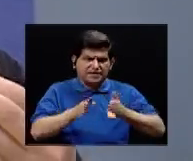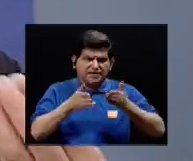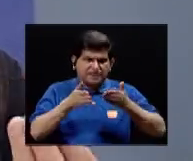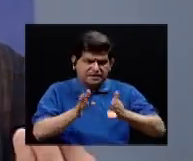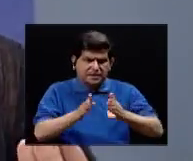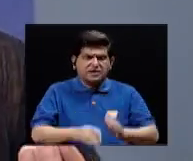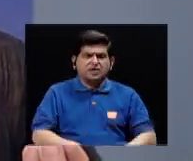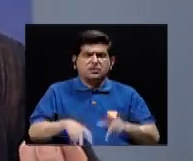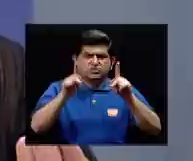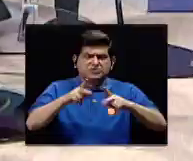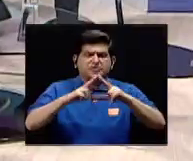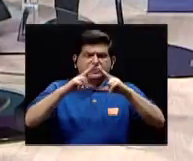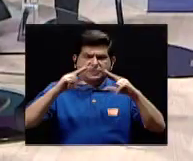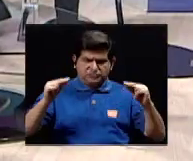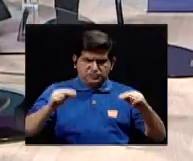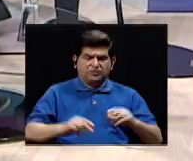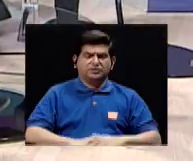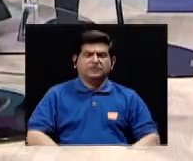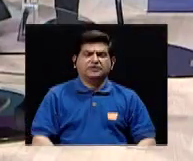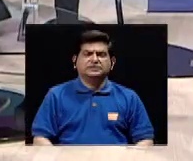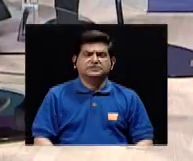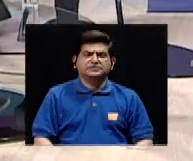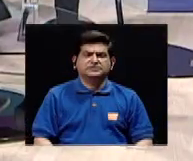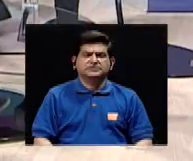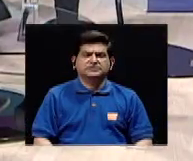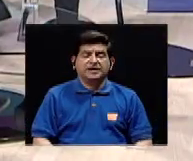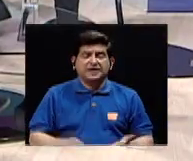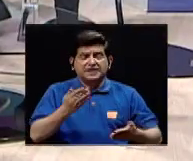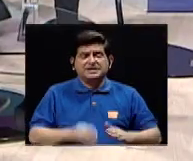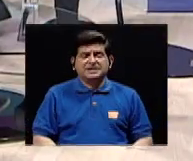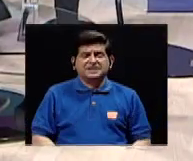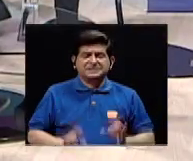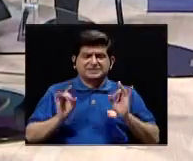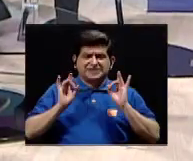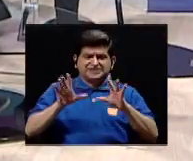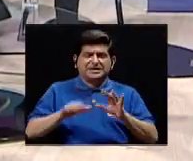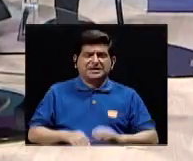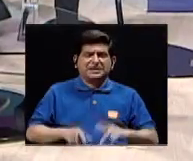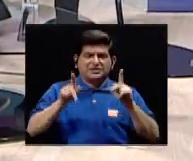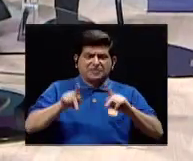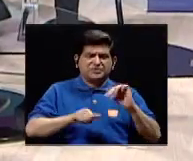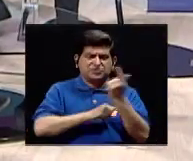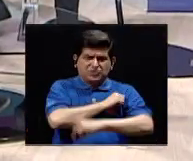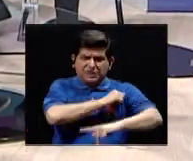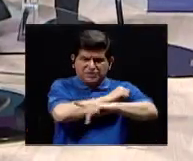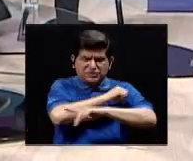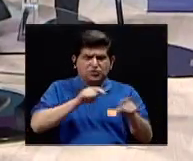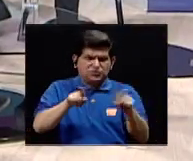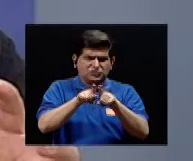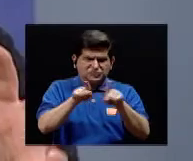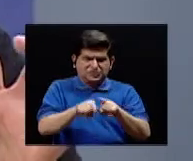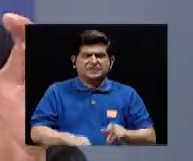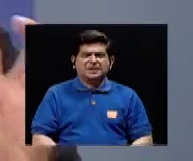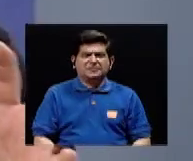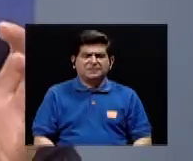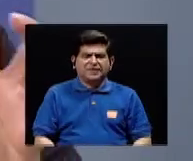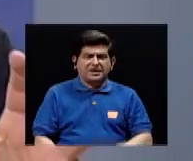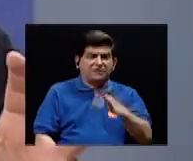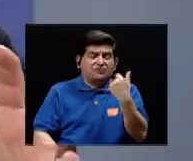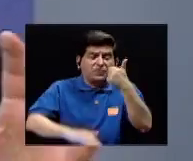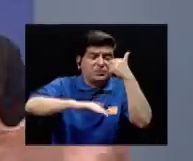hija de personas nicaragüenses que con la xenofobia que a veces nos manejamos acá, también lo